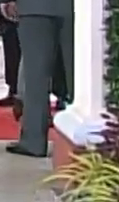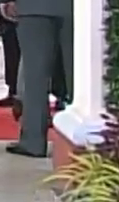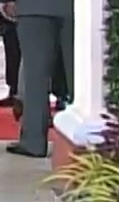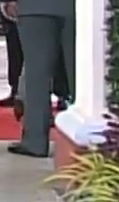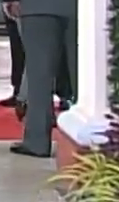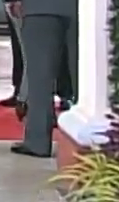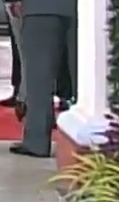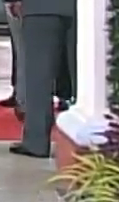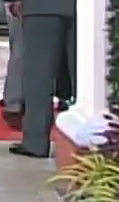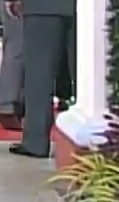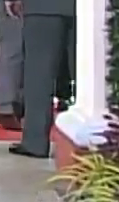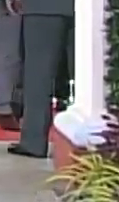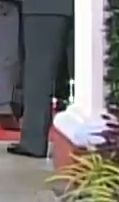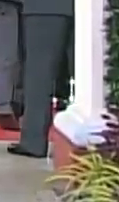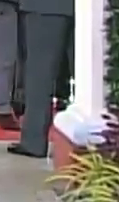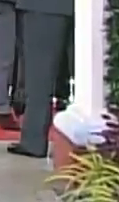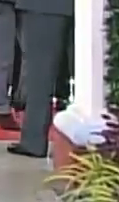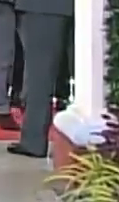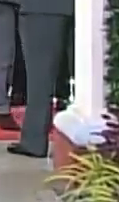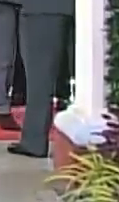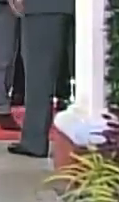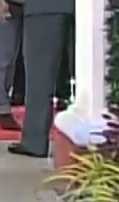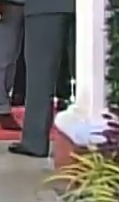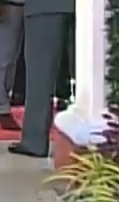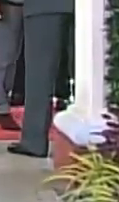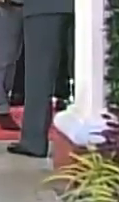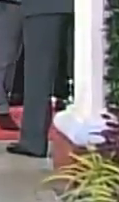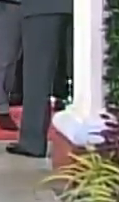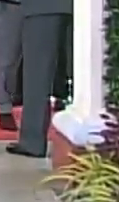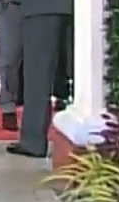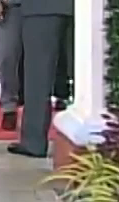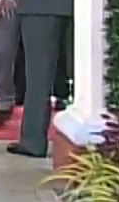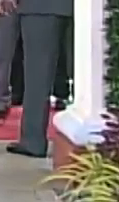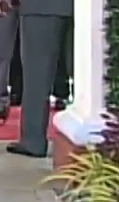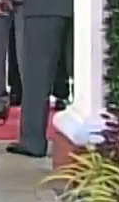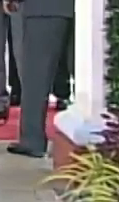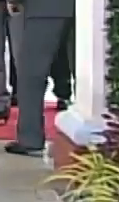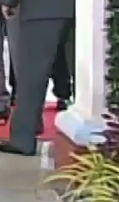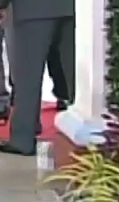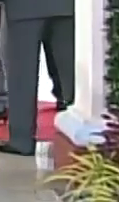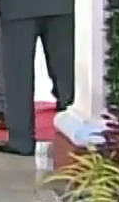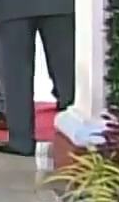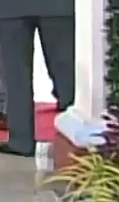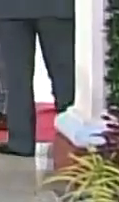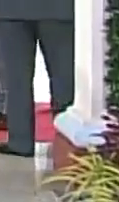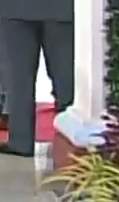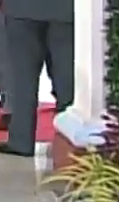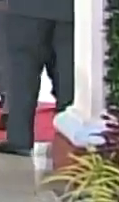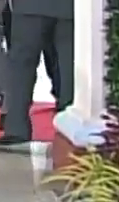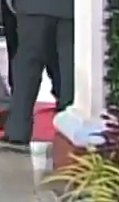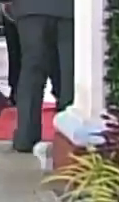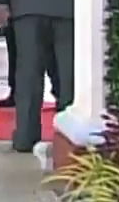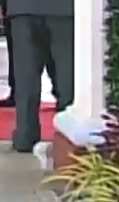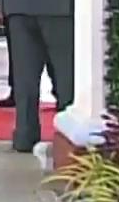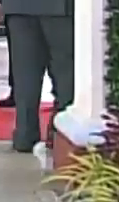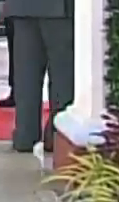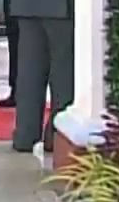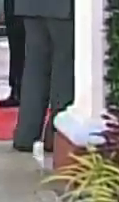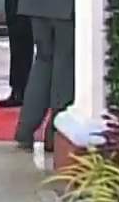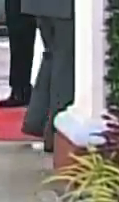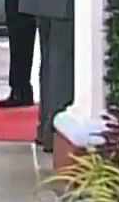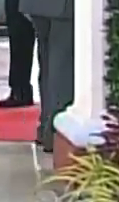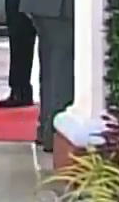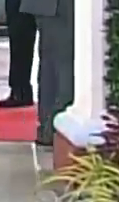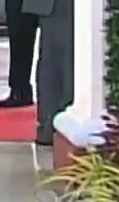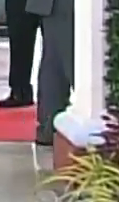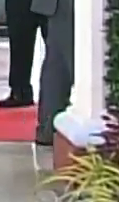Estado venezolano durante el acto y la actividad celebrada en el Salón Simón Bolívar del Palacio de Miraflores. Estos años entre